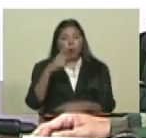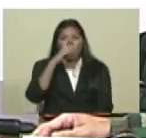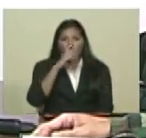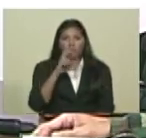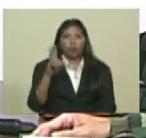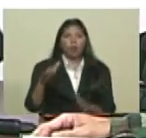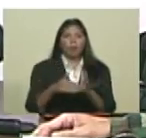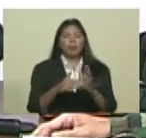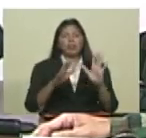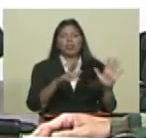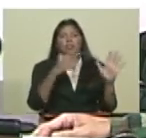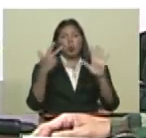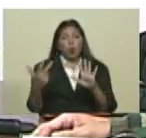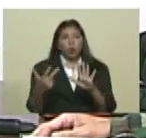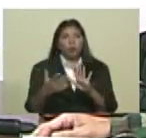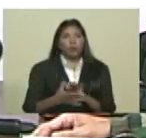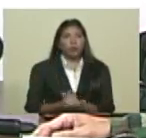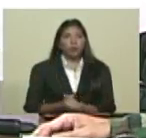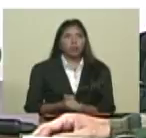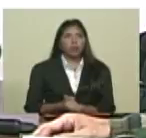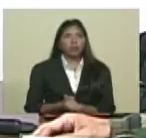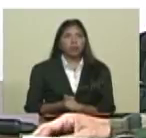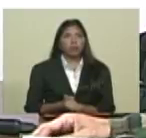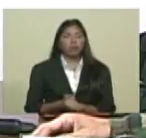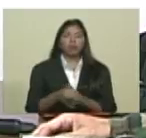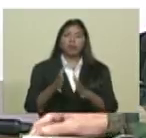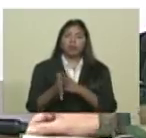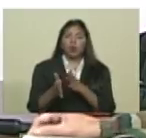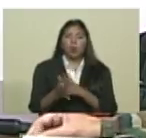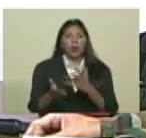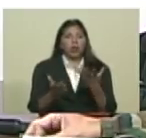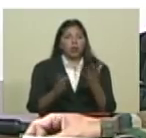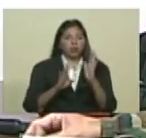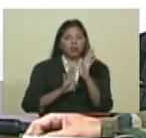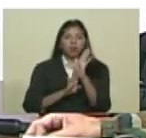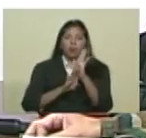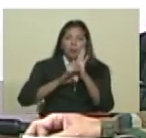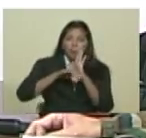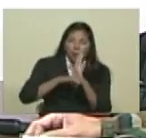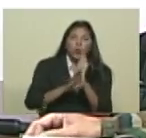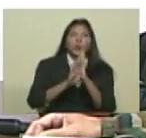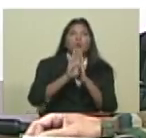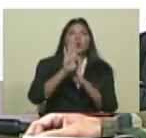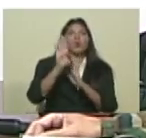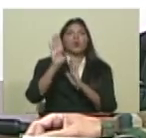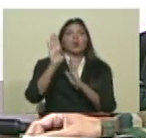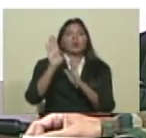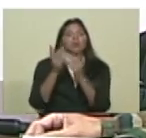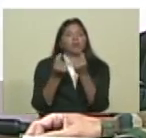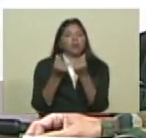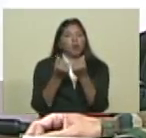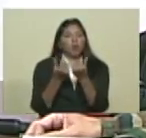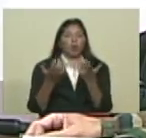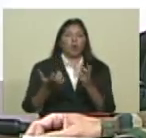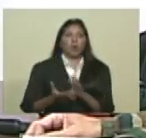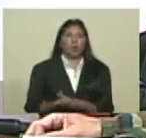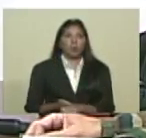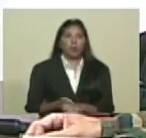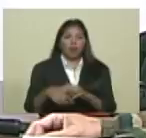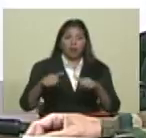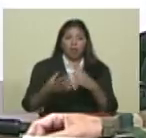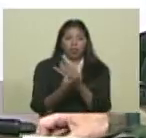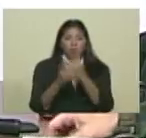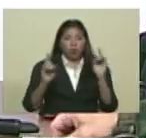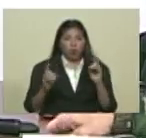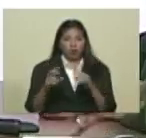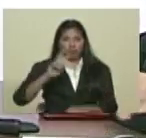empeño de combinar un clima de recuperación económica, social, política, de la democracia venezolana.